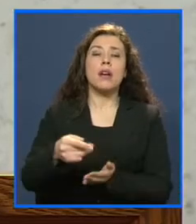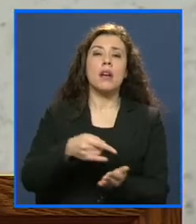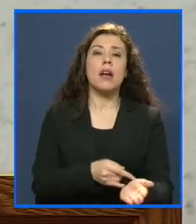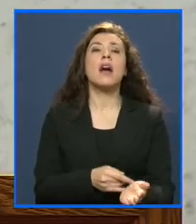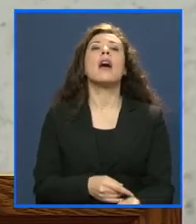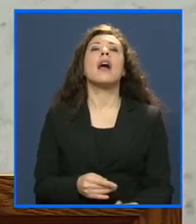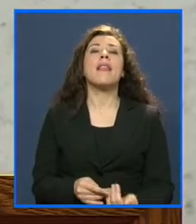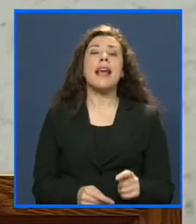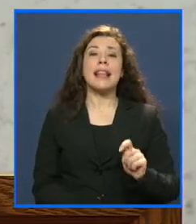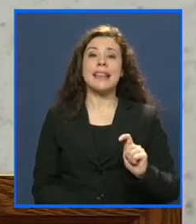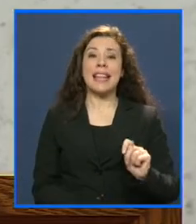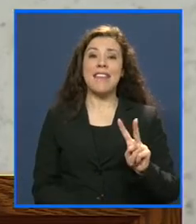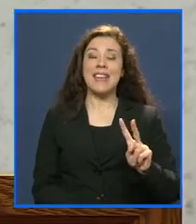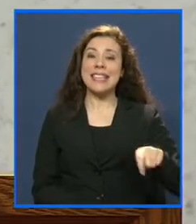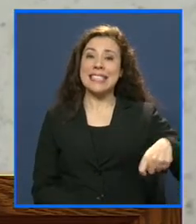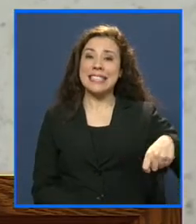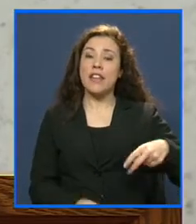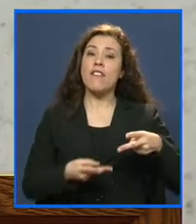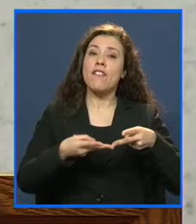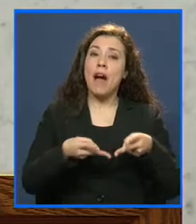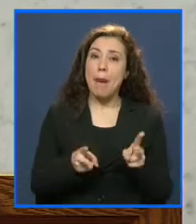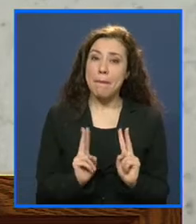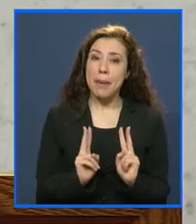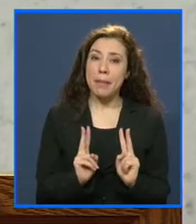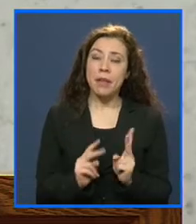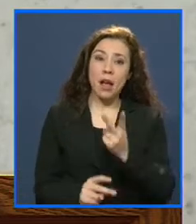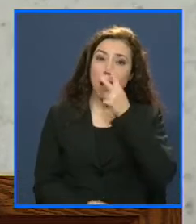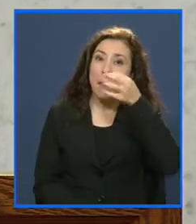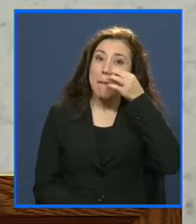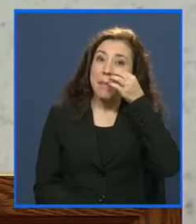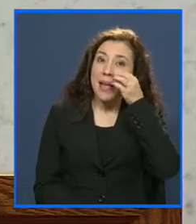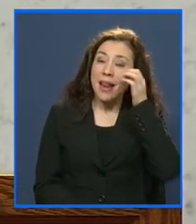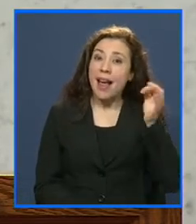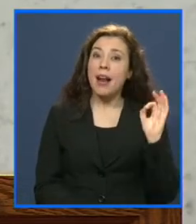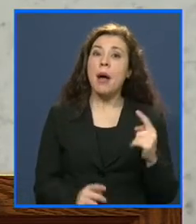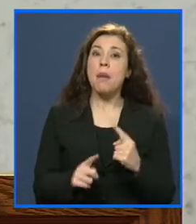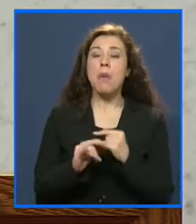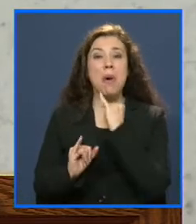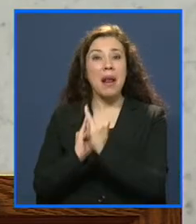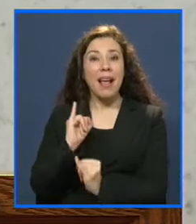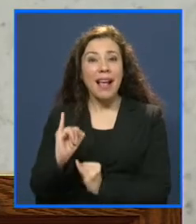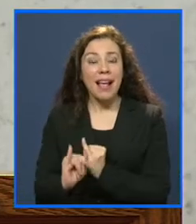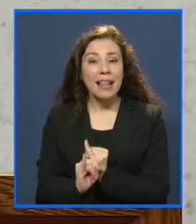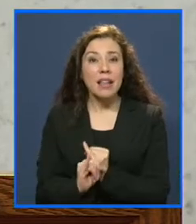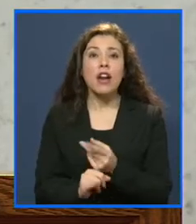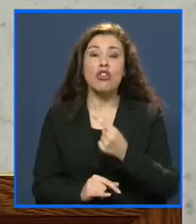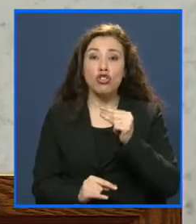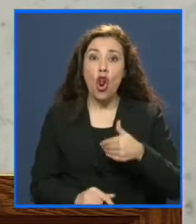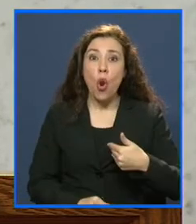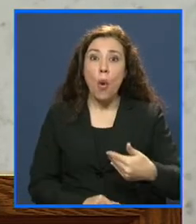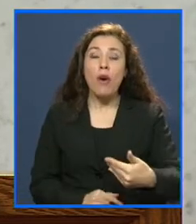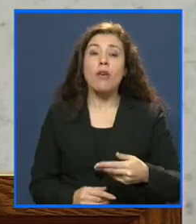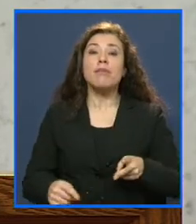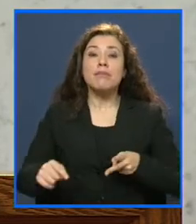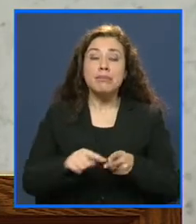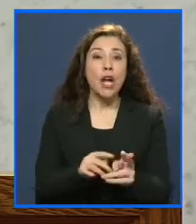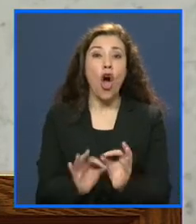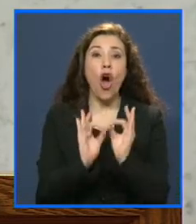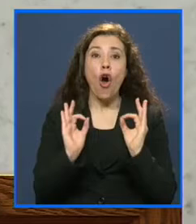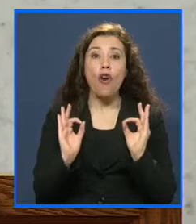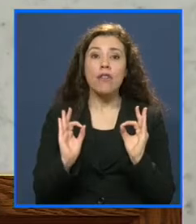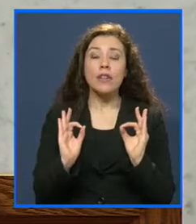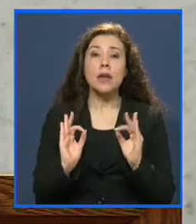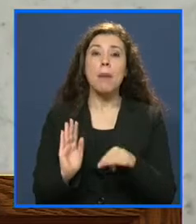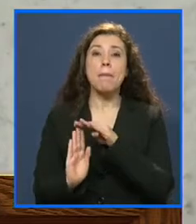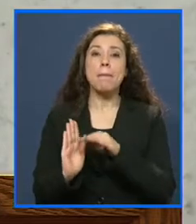tv senado que permitirá entre otras cosas ver las sesiones a través de redes sociales estamos próximos a lanzar oficialmente el